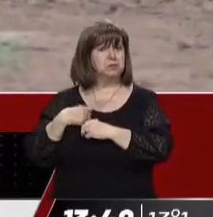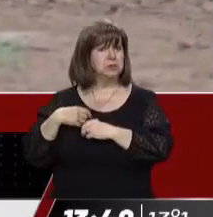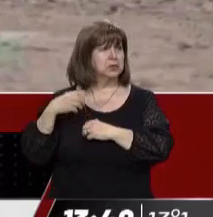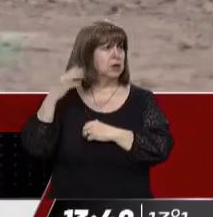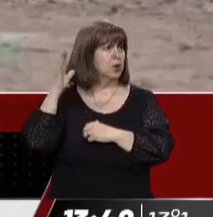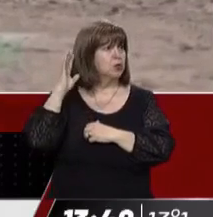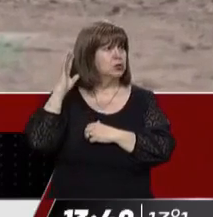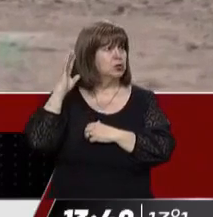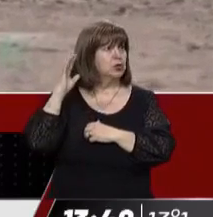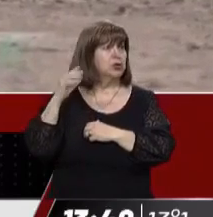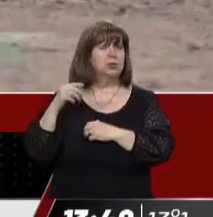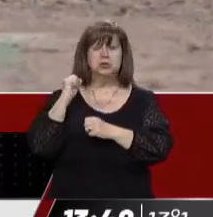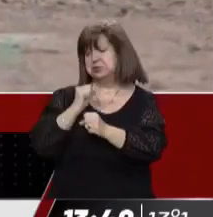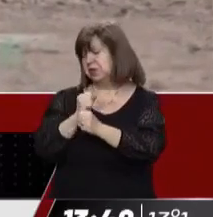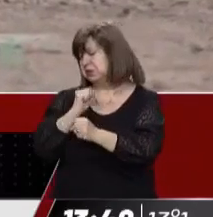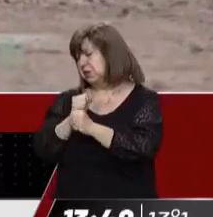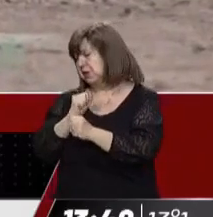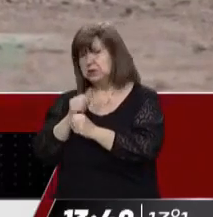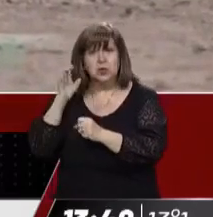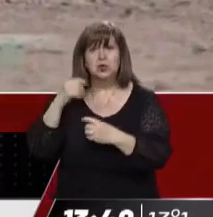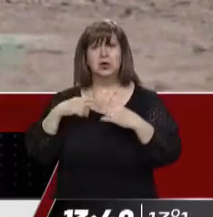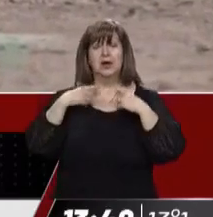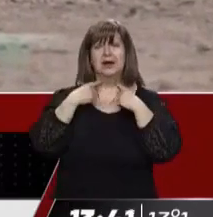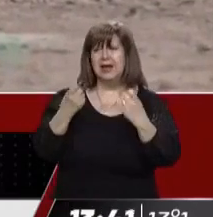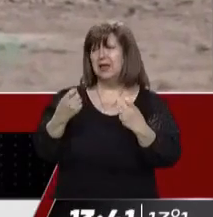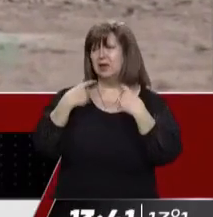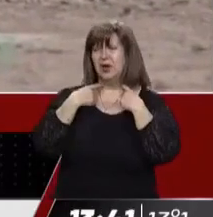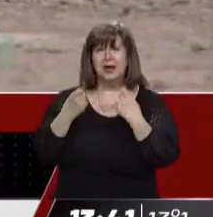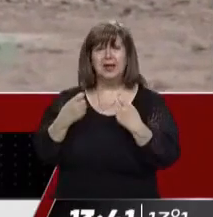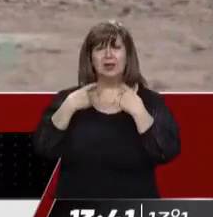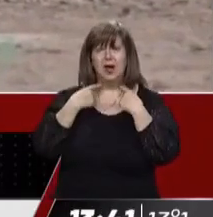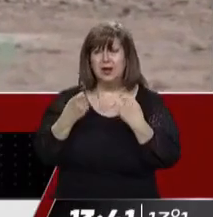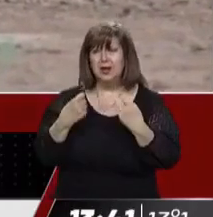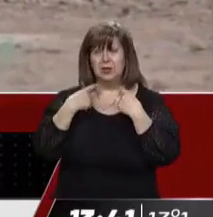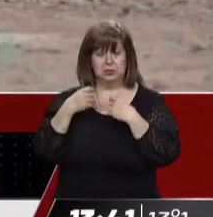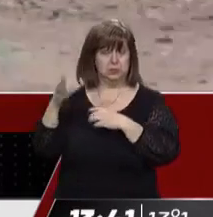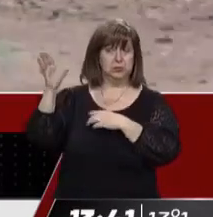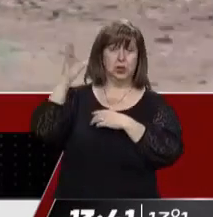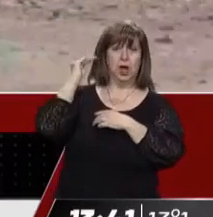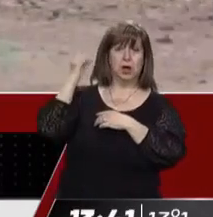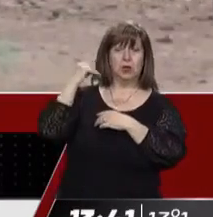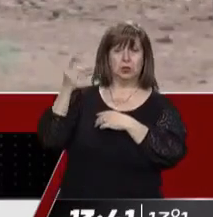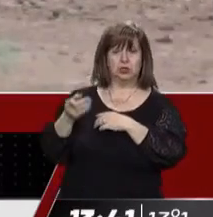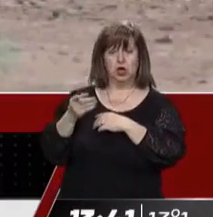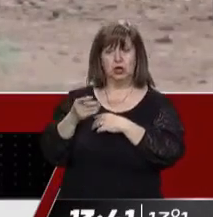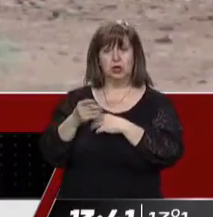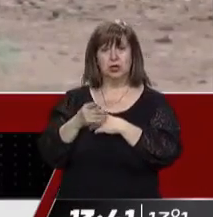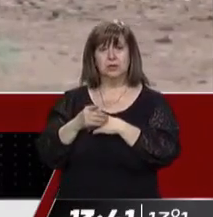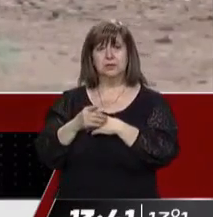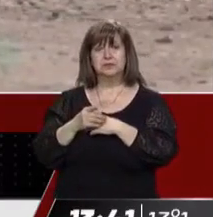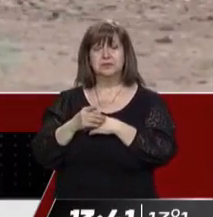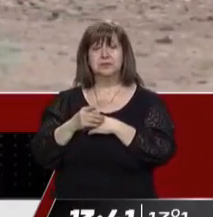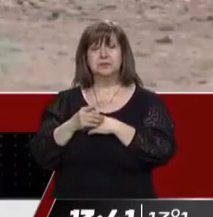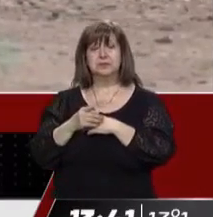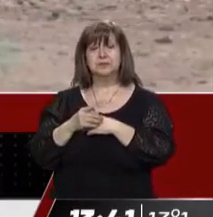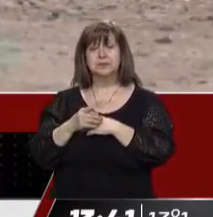metros del lugar trabajando escucho y los gritos de desesperación Por eso ahora quiero resumir esto de lo